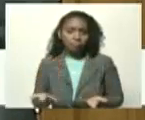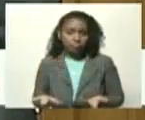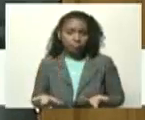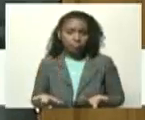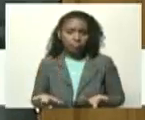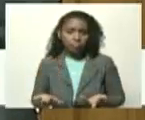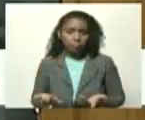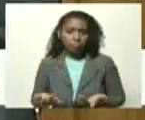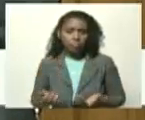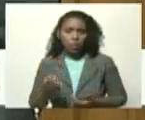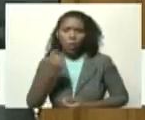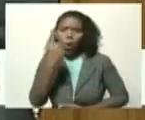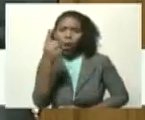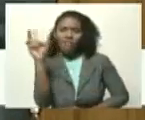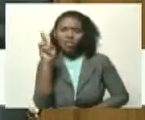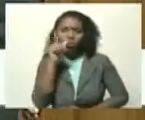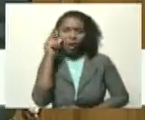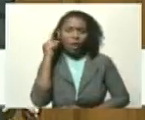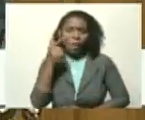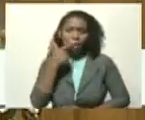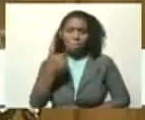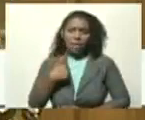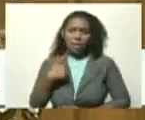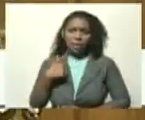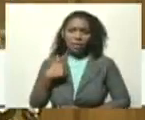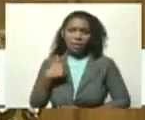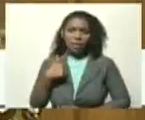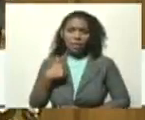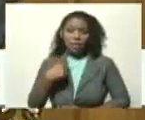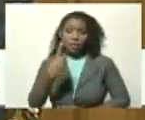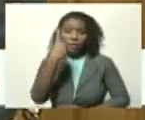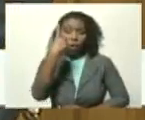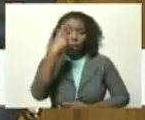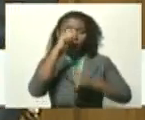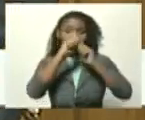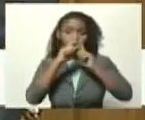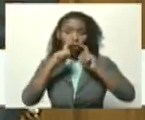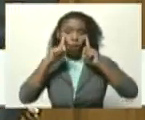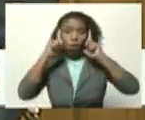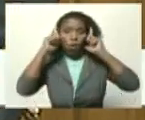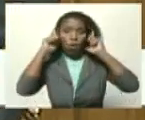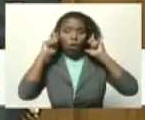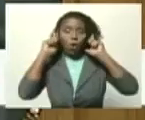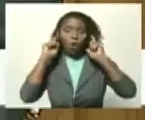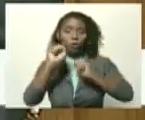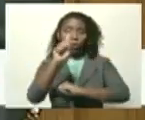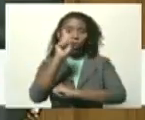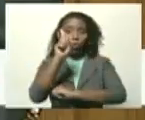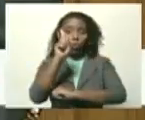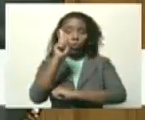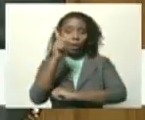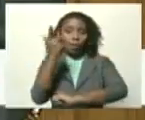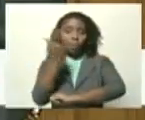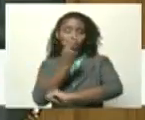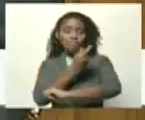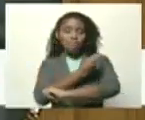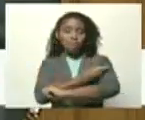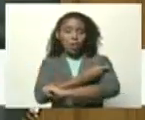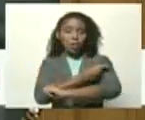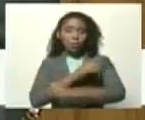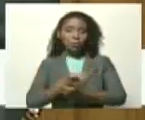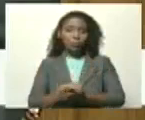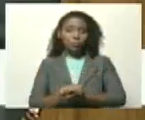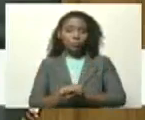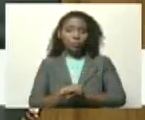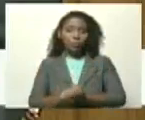que un venezolano o venezolana me diga si un tapaboca, si una dosis de vacuna,